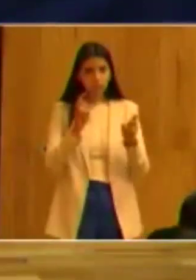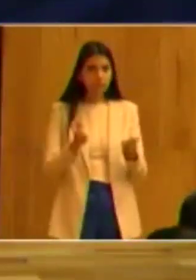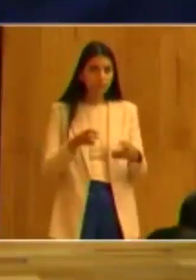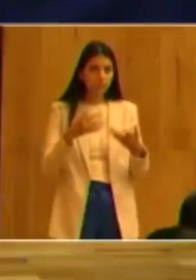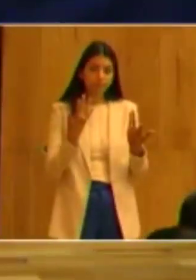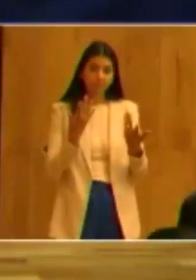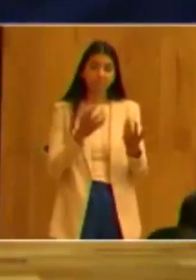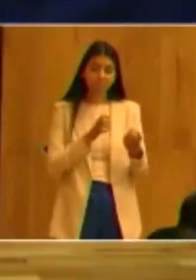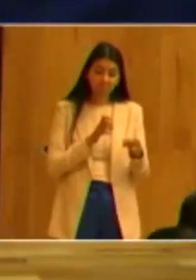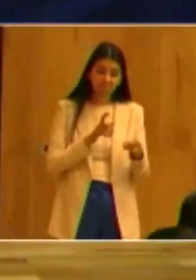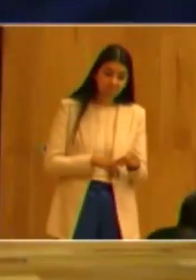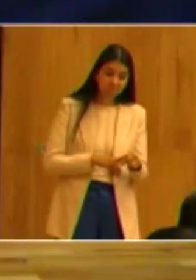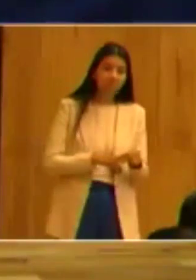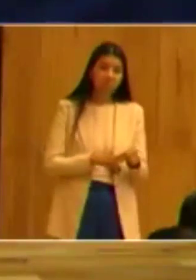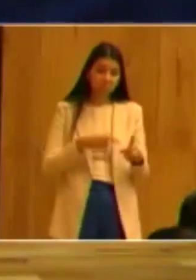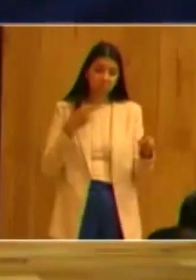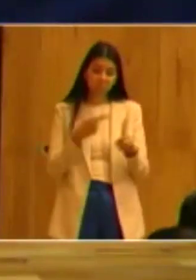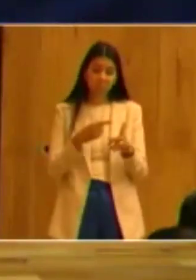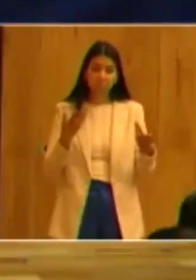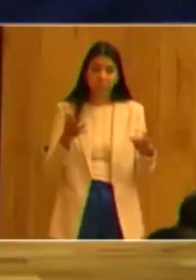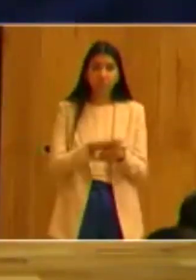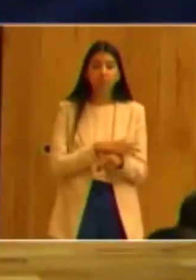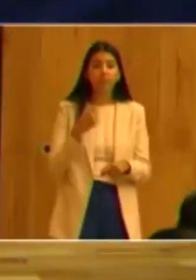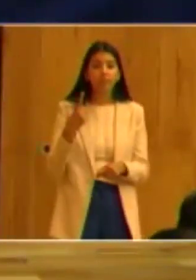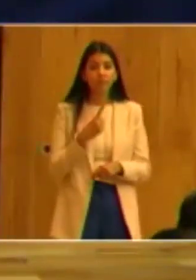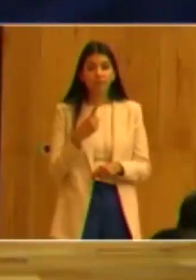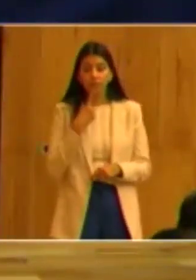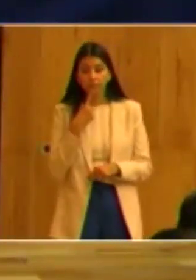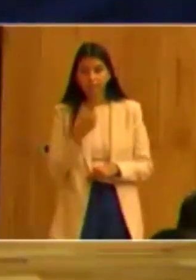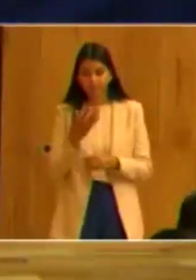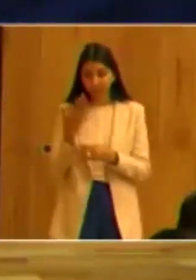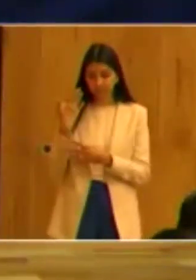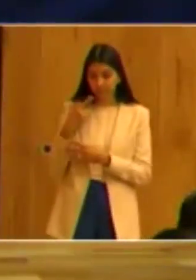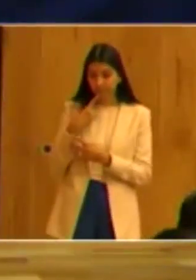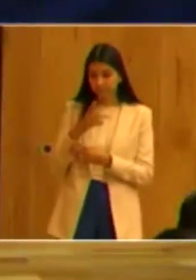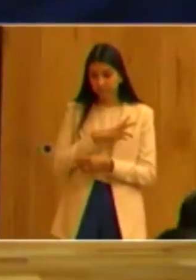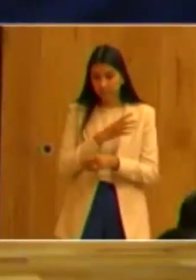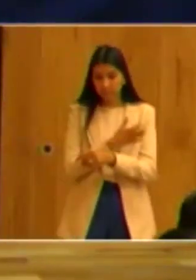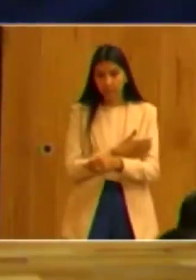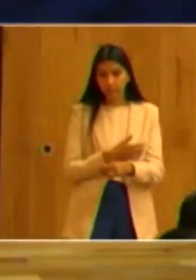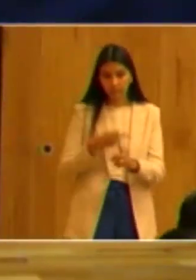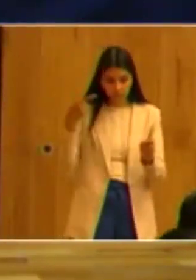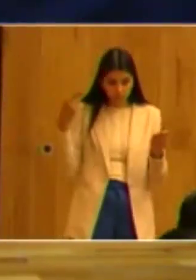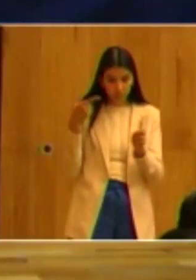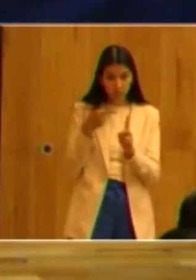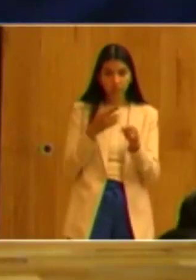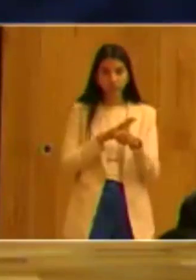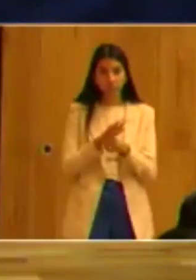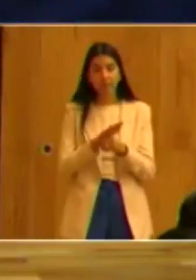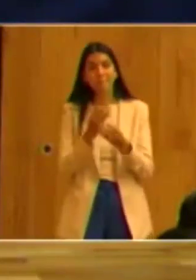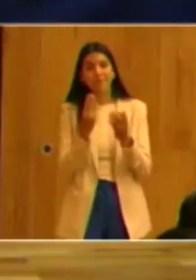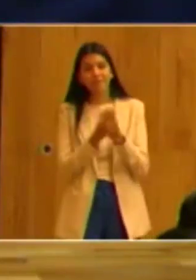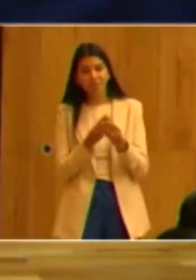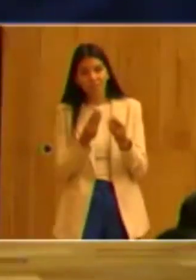tan peculiares y tan especiales porque, pues, como lo acaba de comentar mi compañera, van directo a la